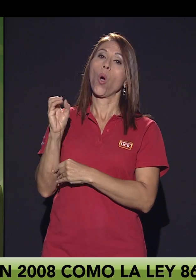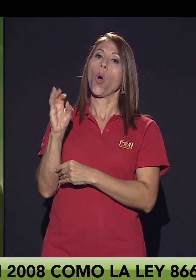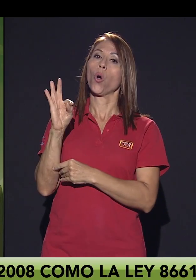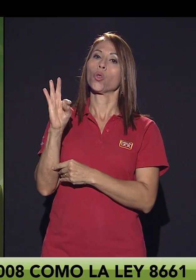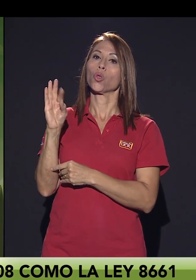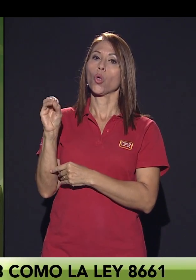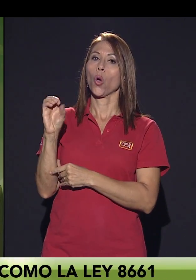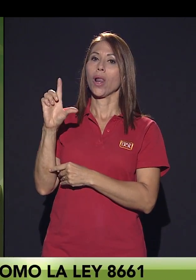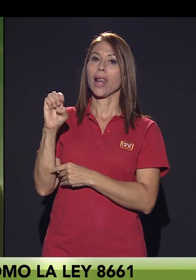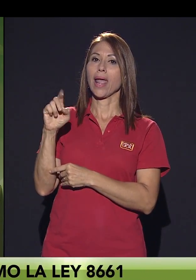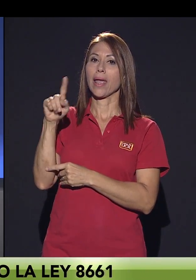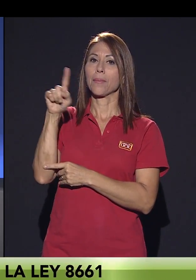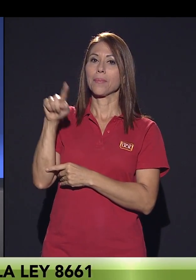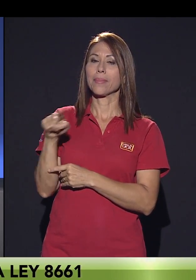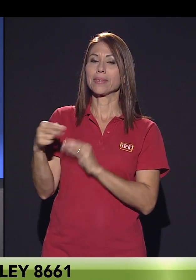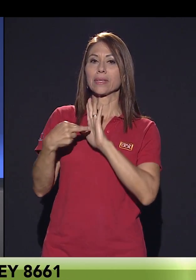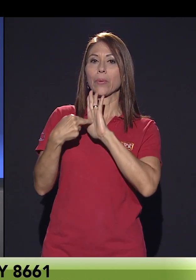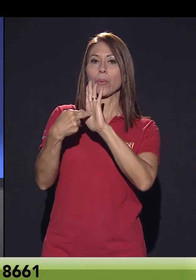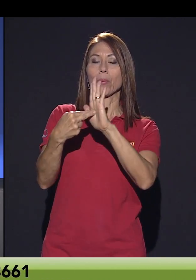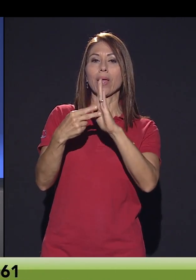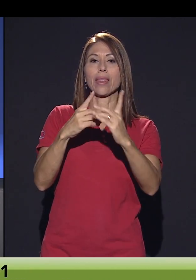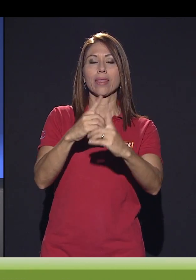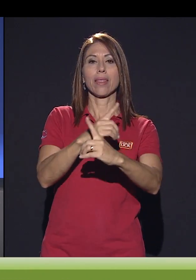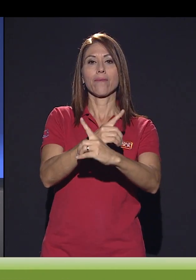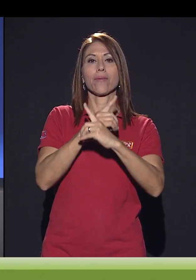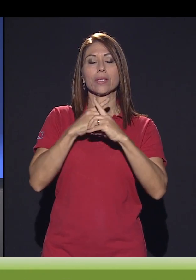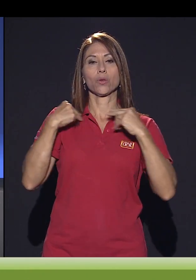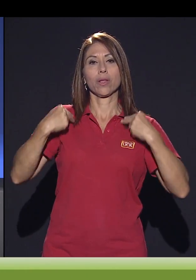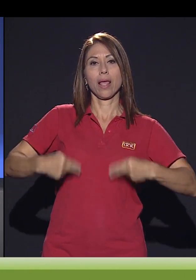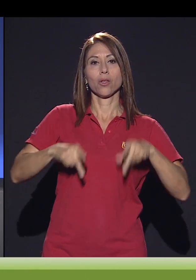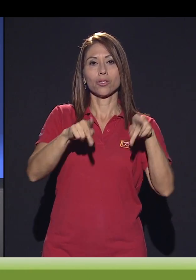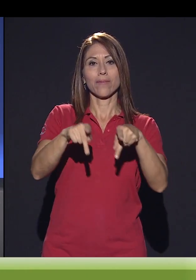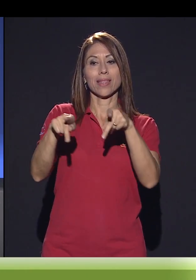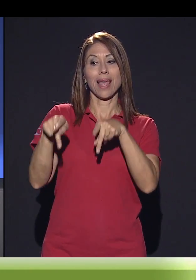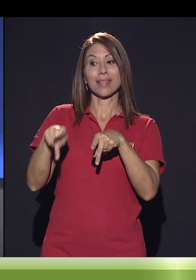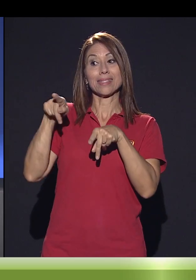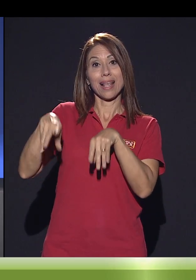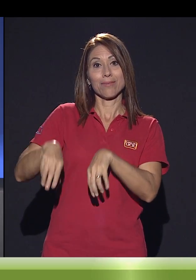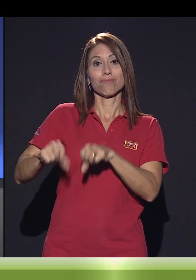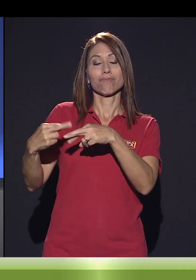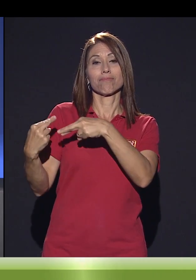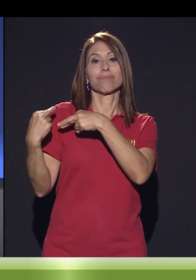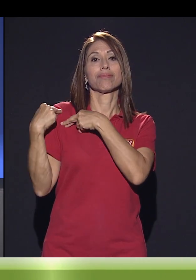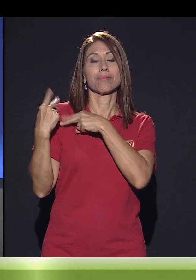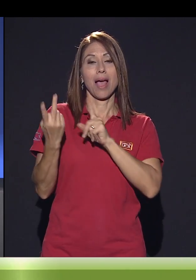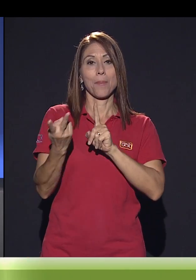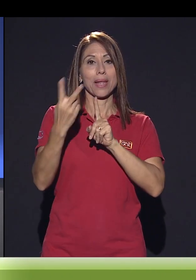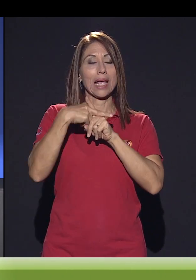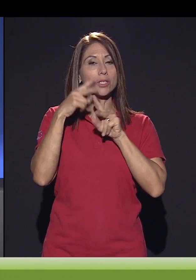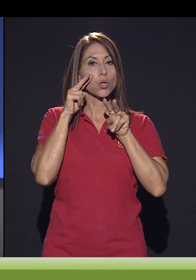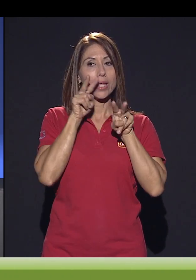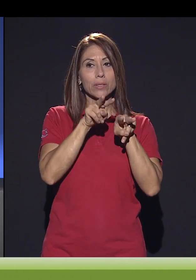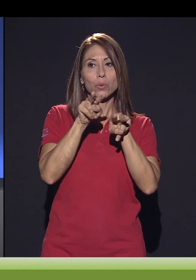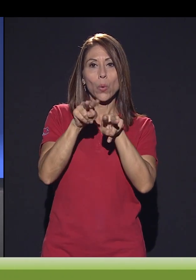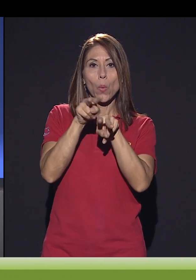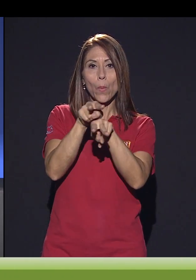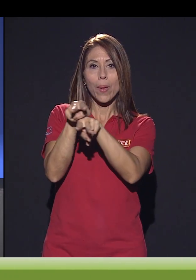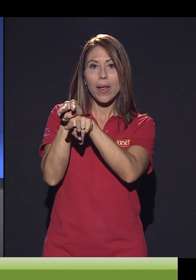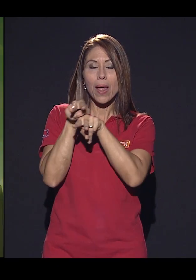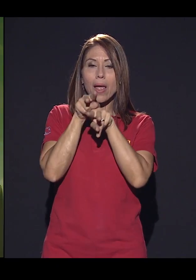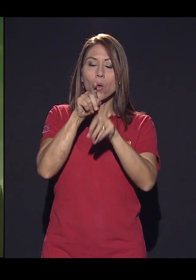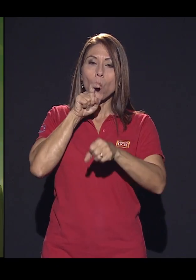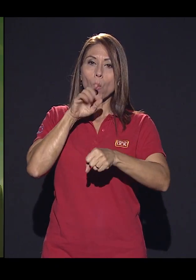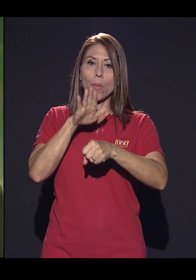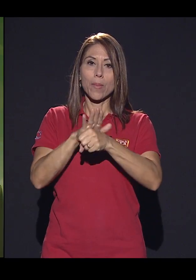en estudio don Otto Lepis en representación de la Defensoría de los Habitantes, institución que tiene a cargo la aplicación del mecanismo de